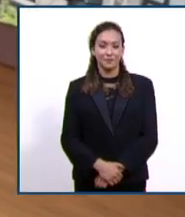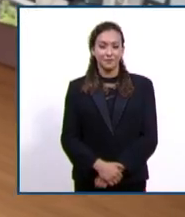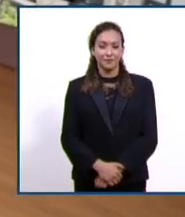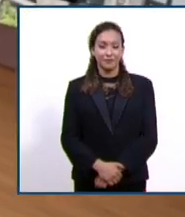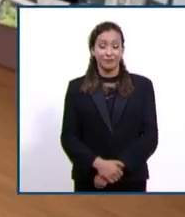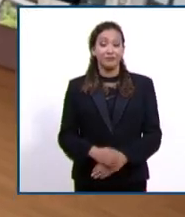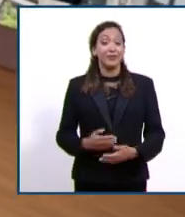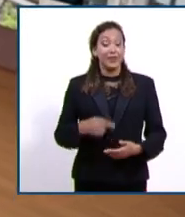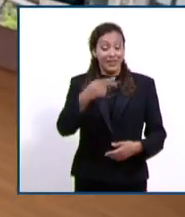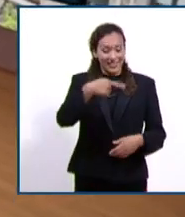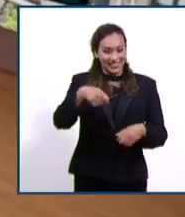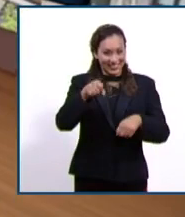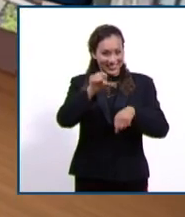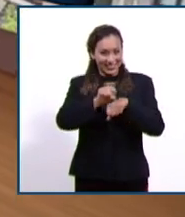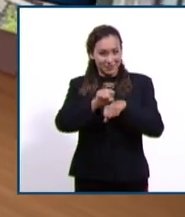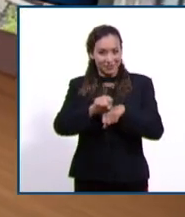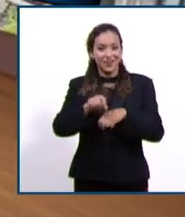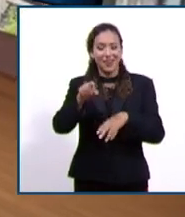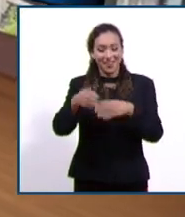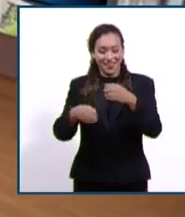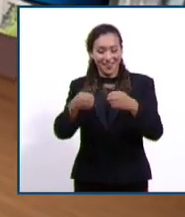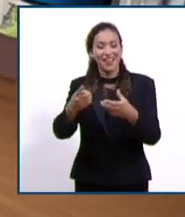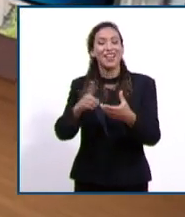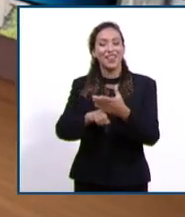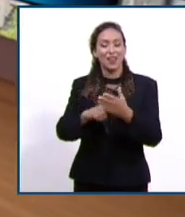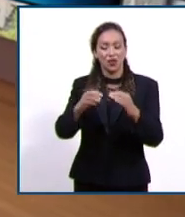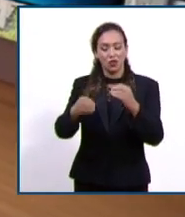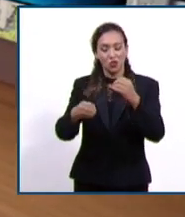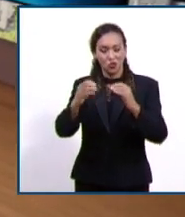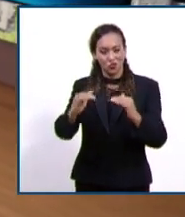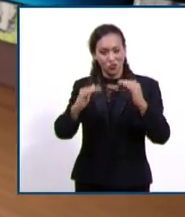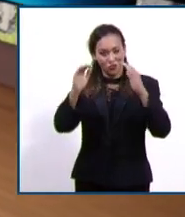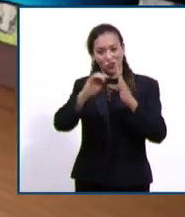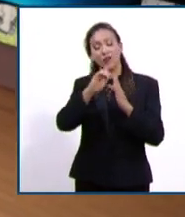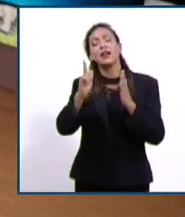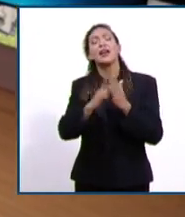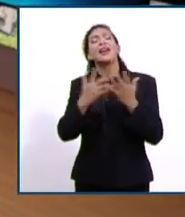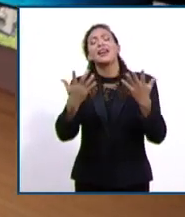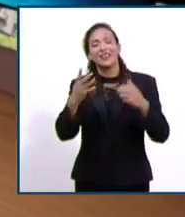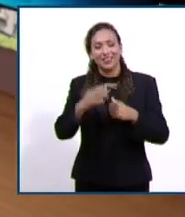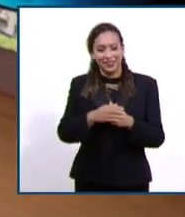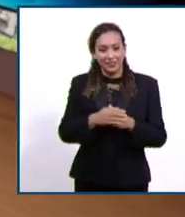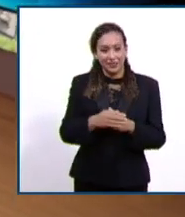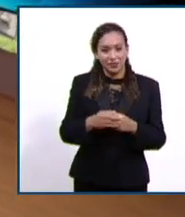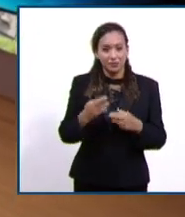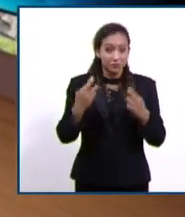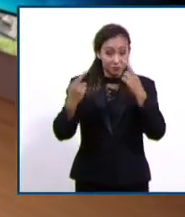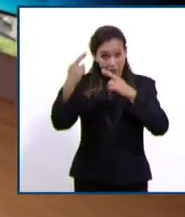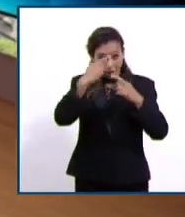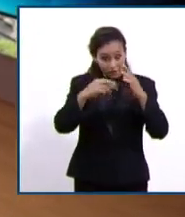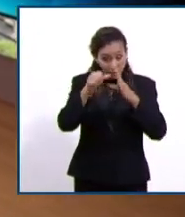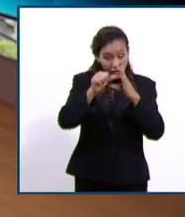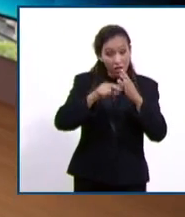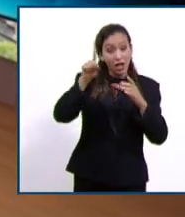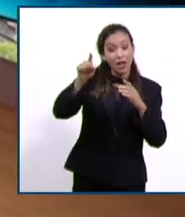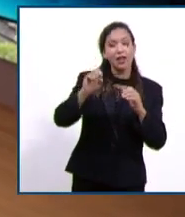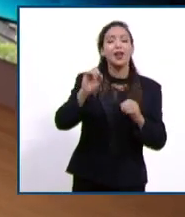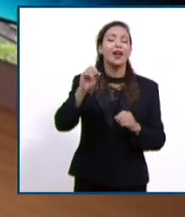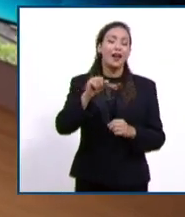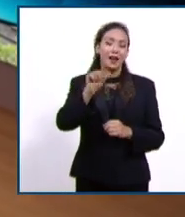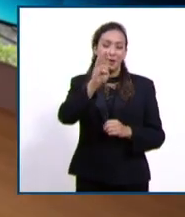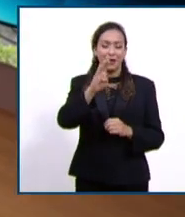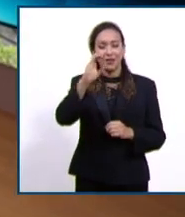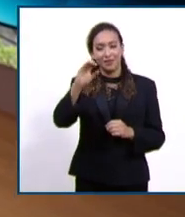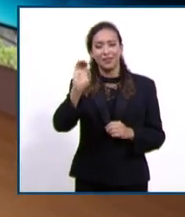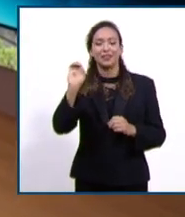La presente semana, el Pleno de la Corte resolvió asuntos relacionados con los marcos normativos de Baja California, Chihuahua, San